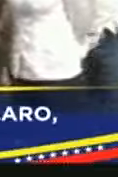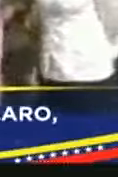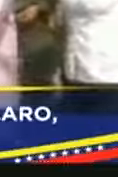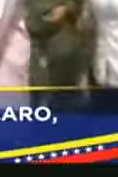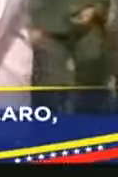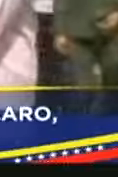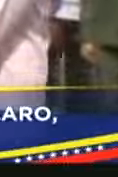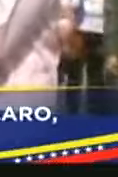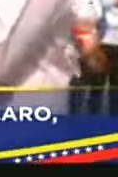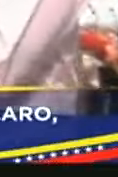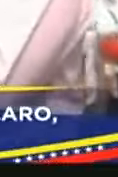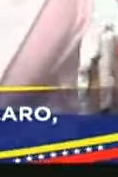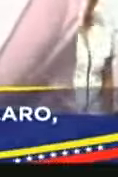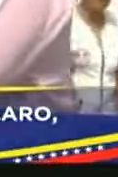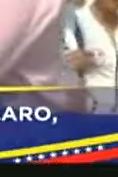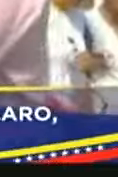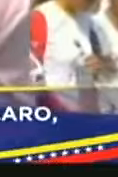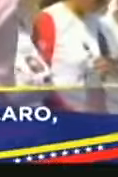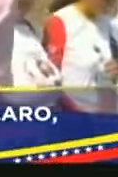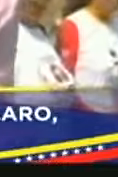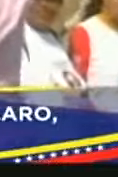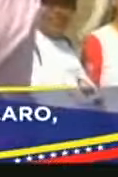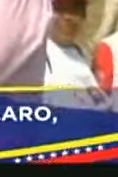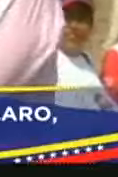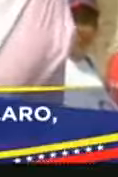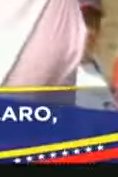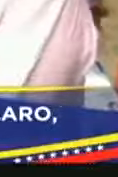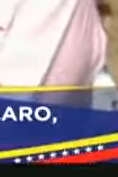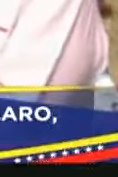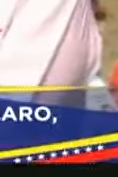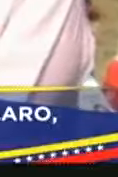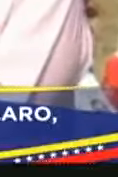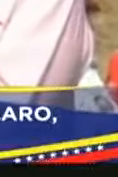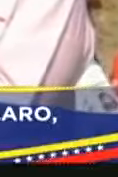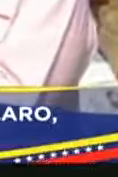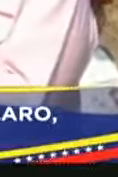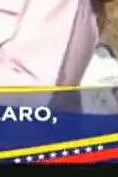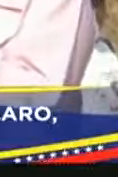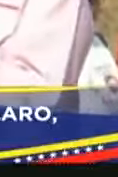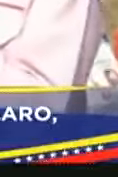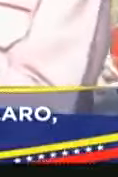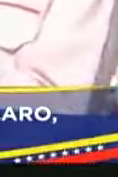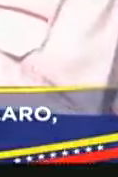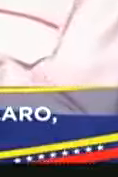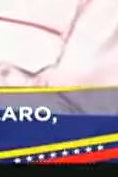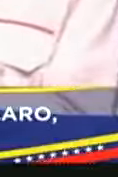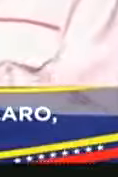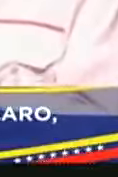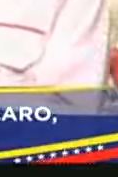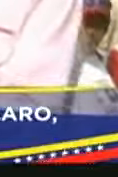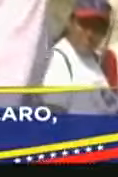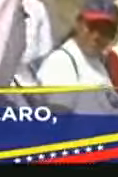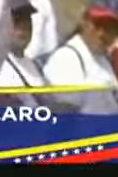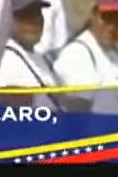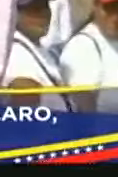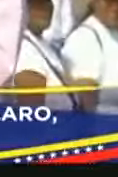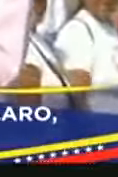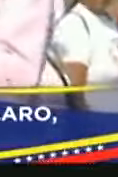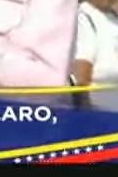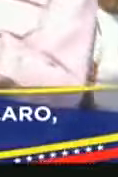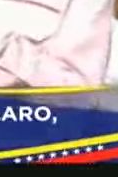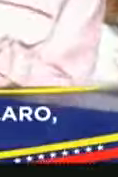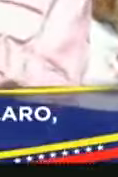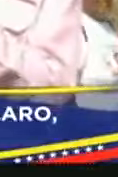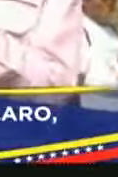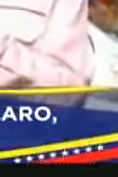bien? ¿Todo el mundo fino? ¿Ah? ¿La tarde está fresca? Fresquecita. ¿Ah? ¿Cómo están ustedes?